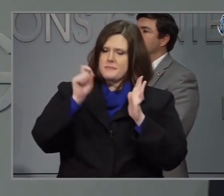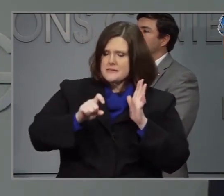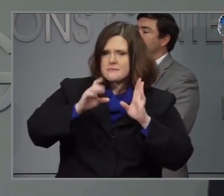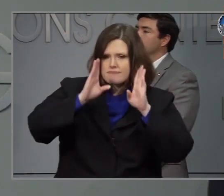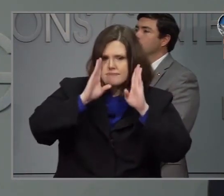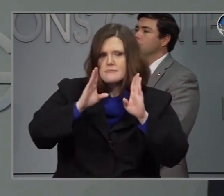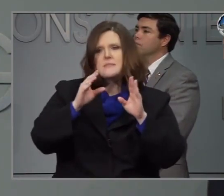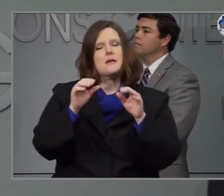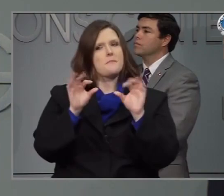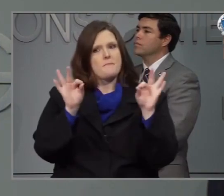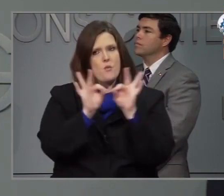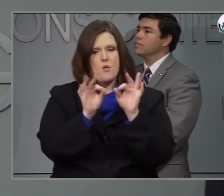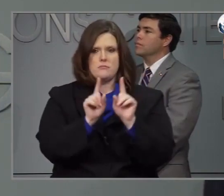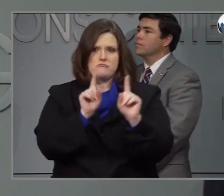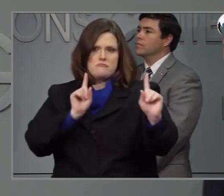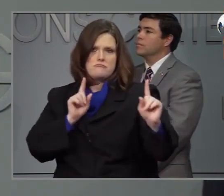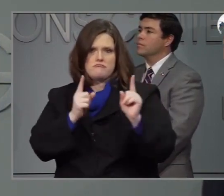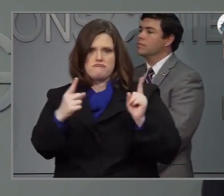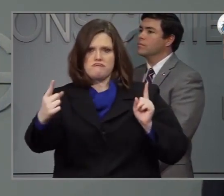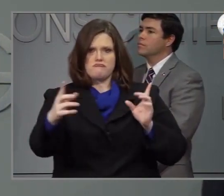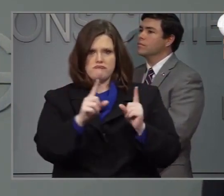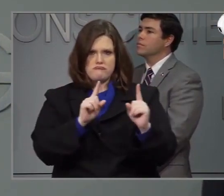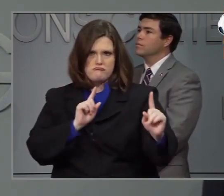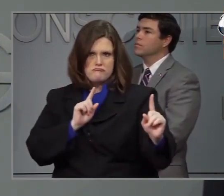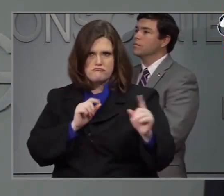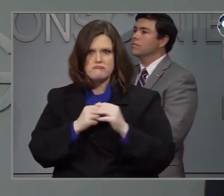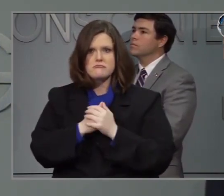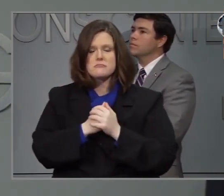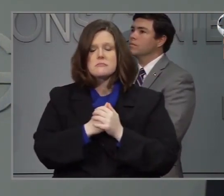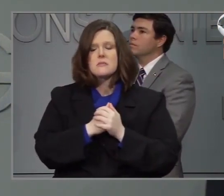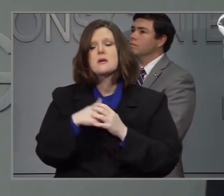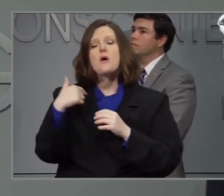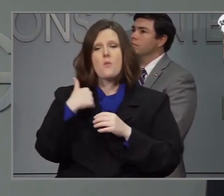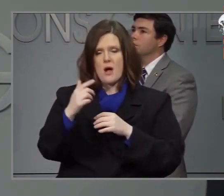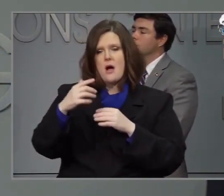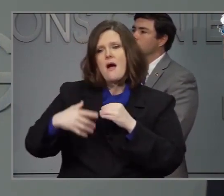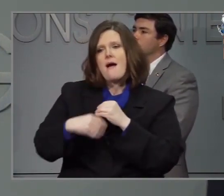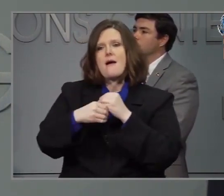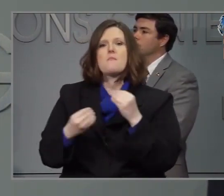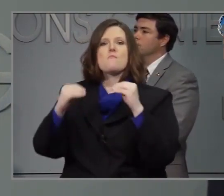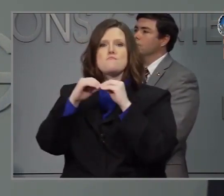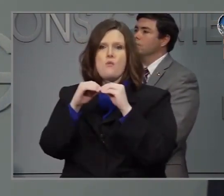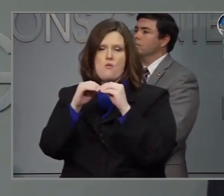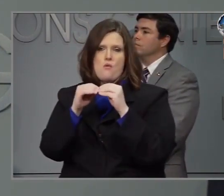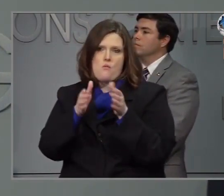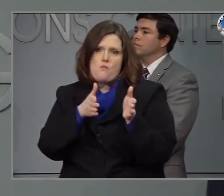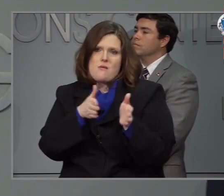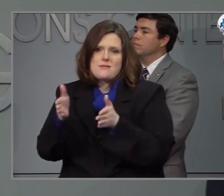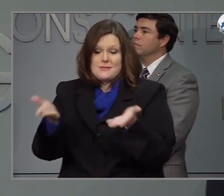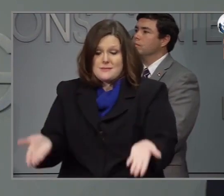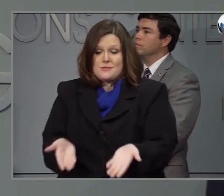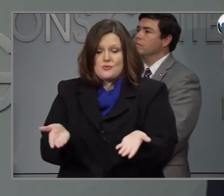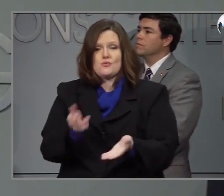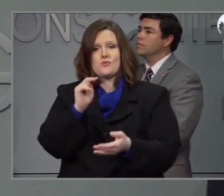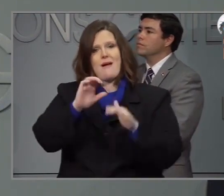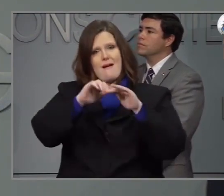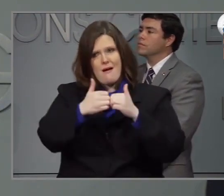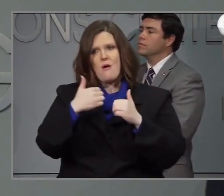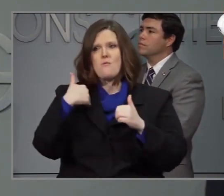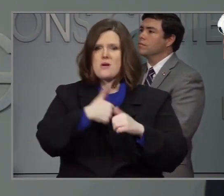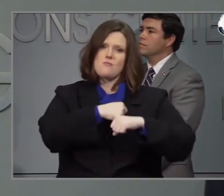de que todos nos comprometamos a tenerlas la distancia social también nosotros estamos pidiendo